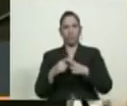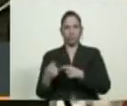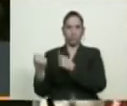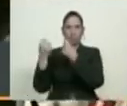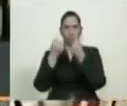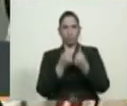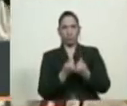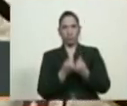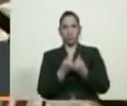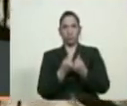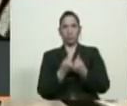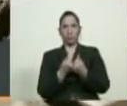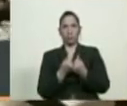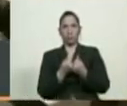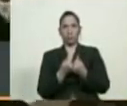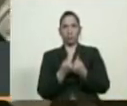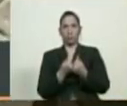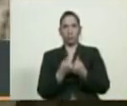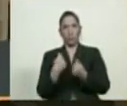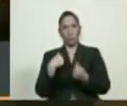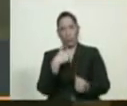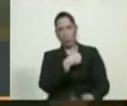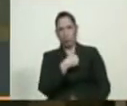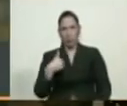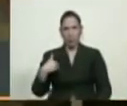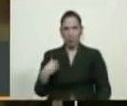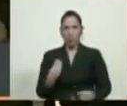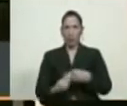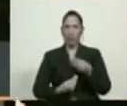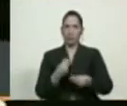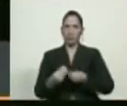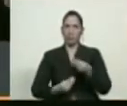hacerle un breve comentario de algo que me tuvo